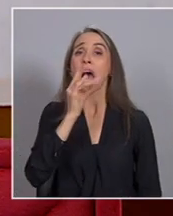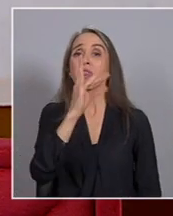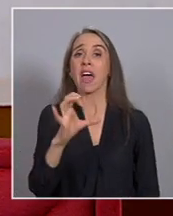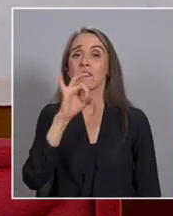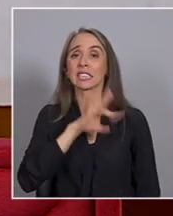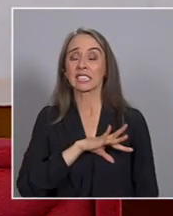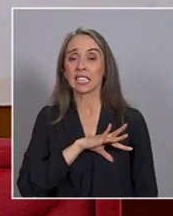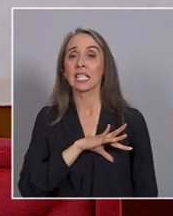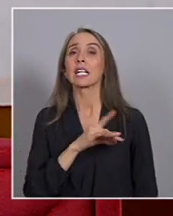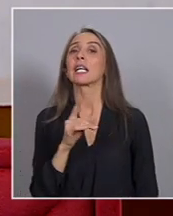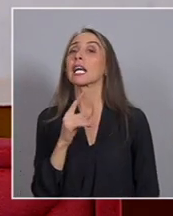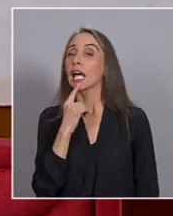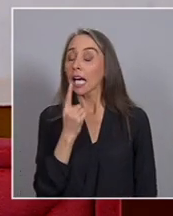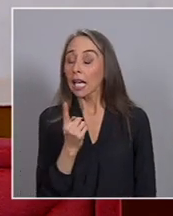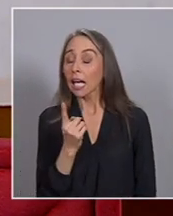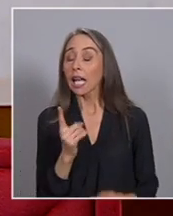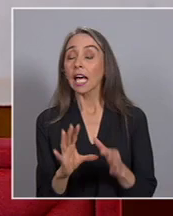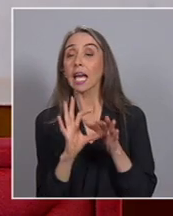Gracias